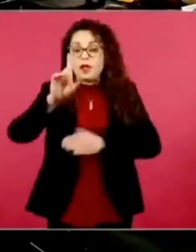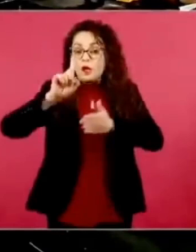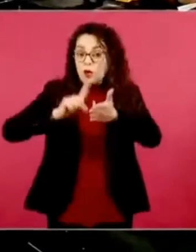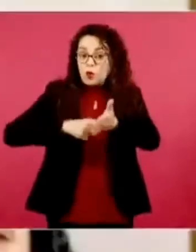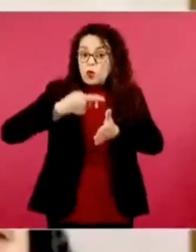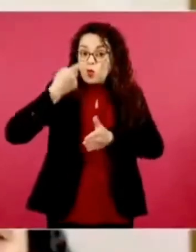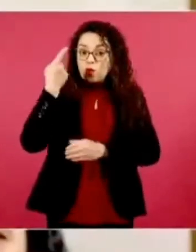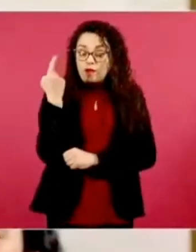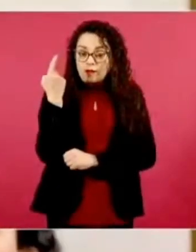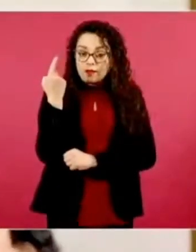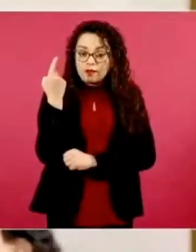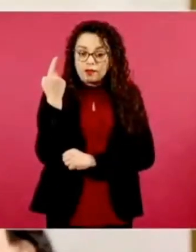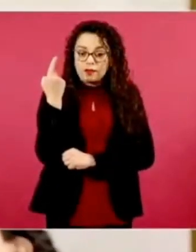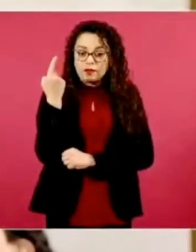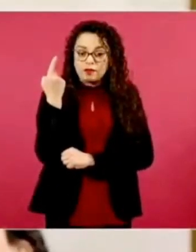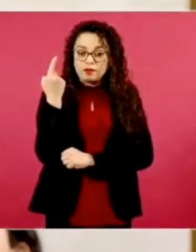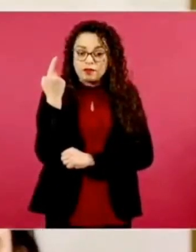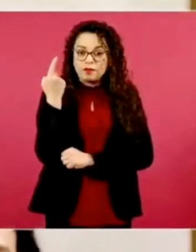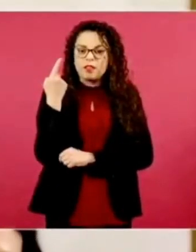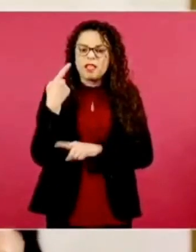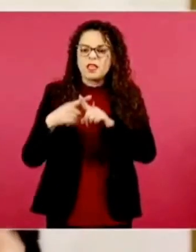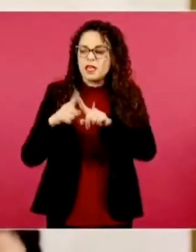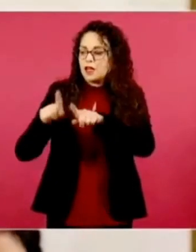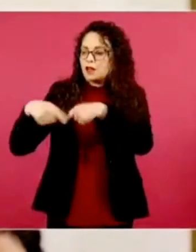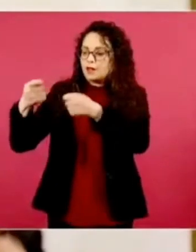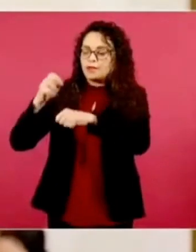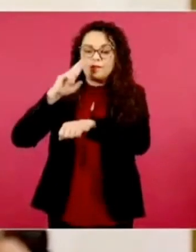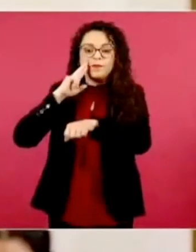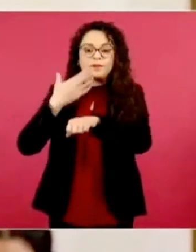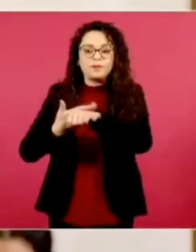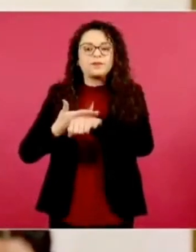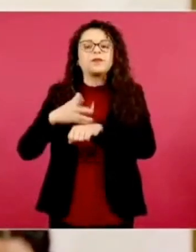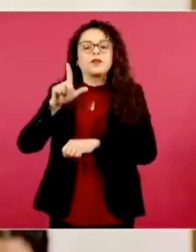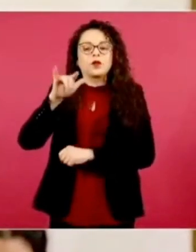biografía por encargo de Luis Terrazas,